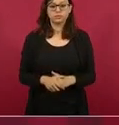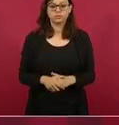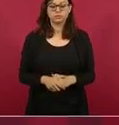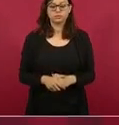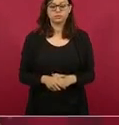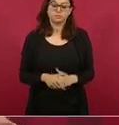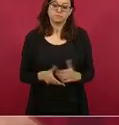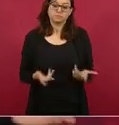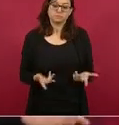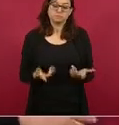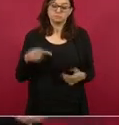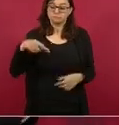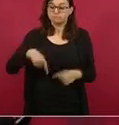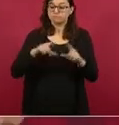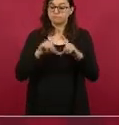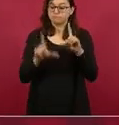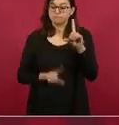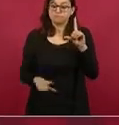Nosotros,